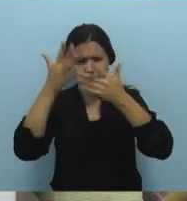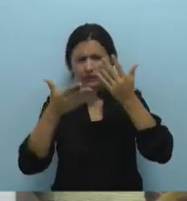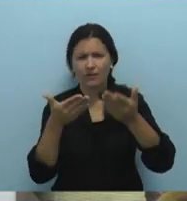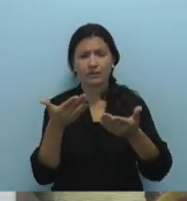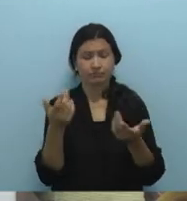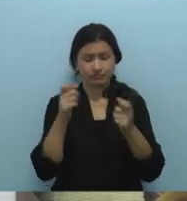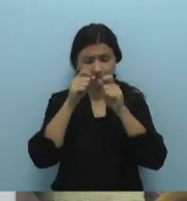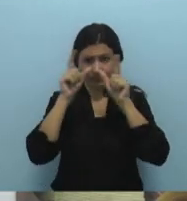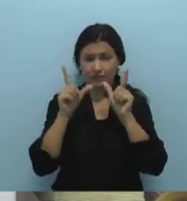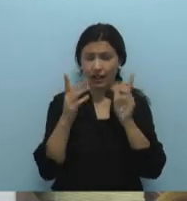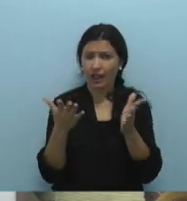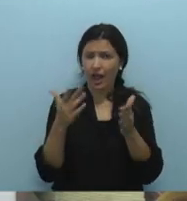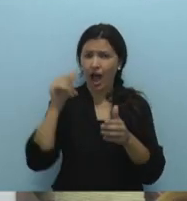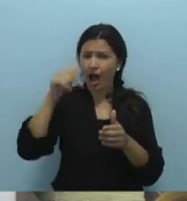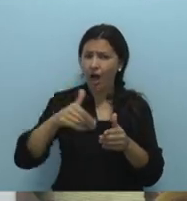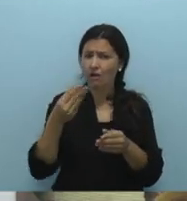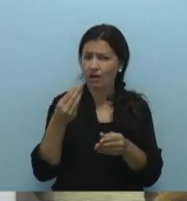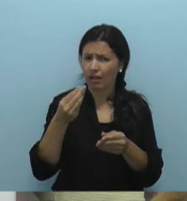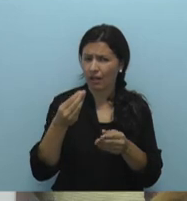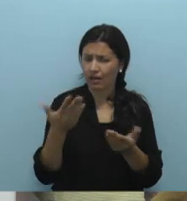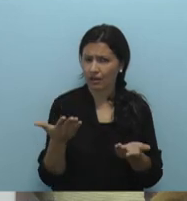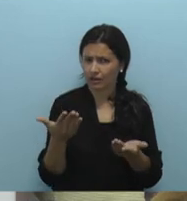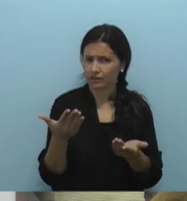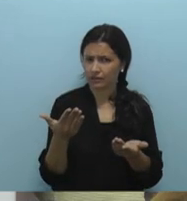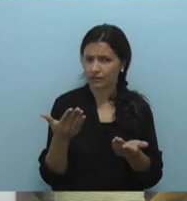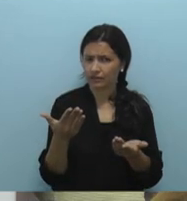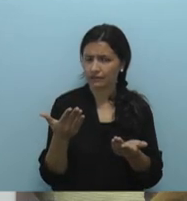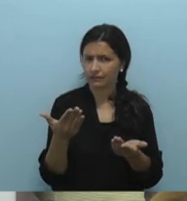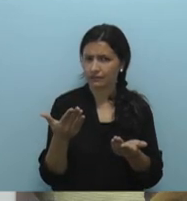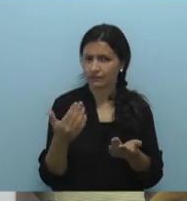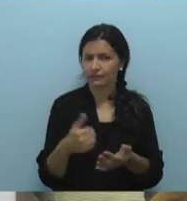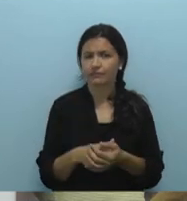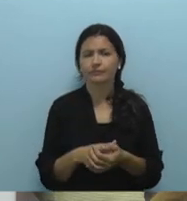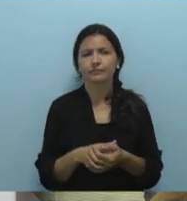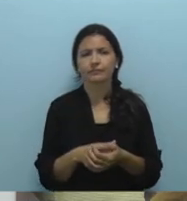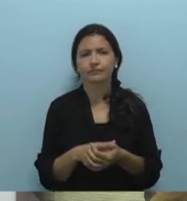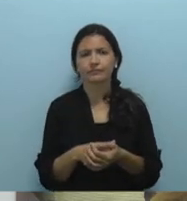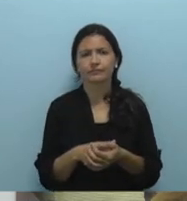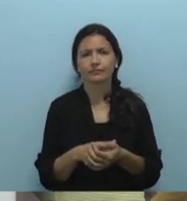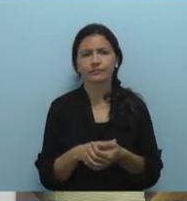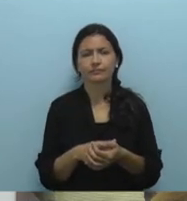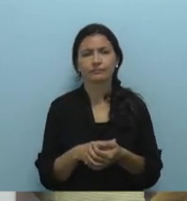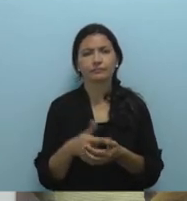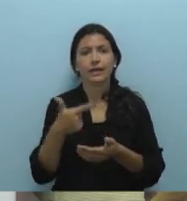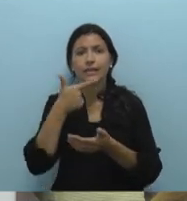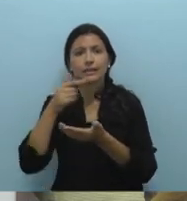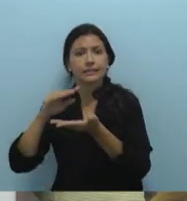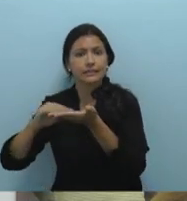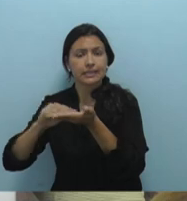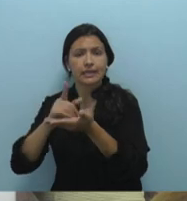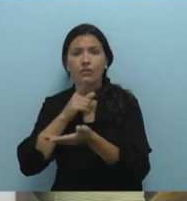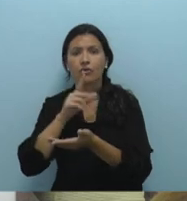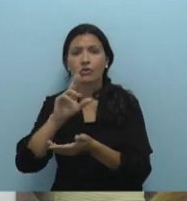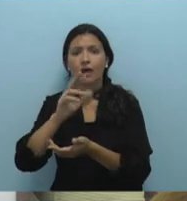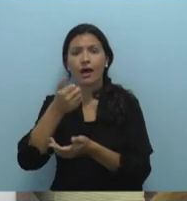puede sorprender qué es lo que sucedió. Y la respuesta es una sola. La respuesta es que el senador Armando Traferri